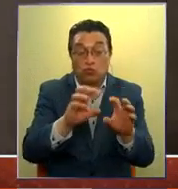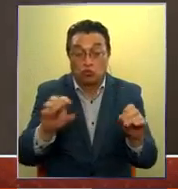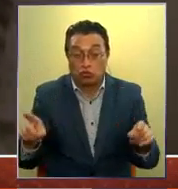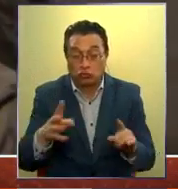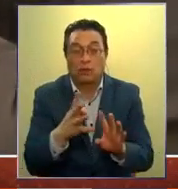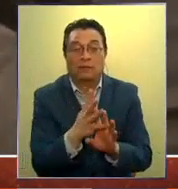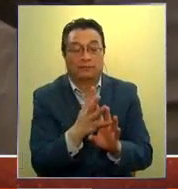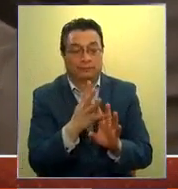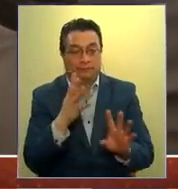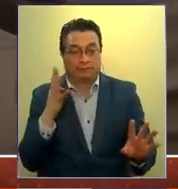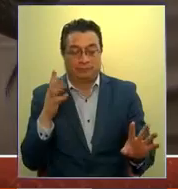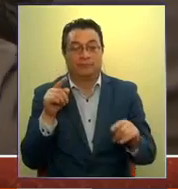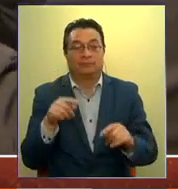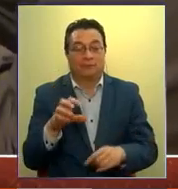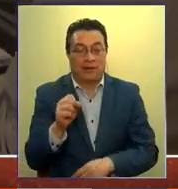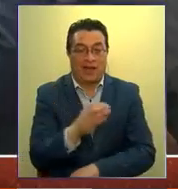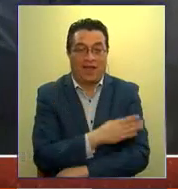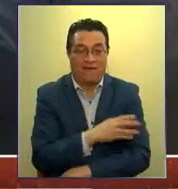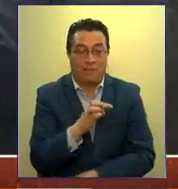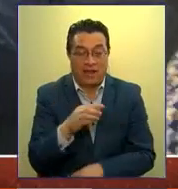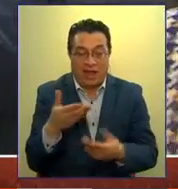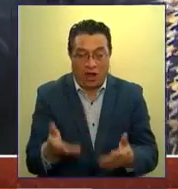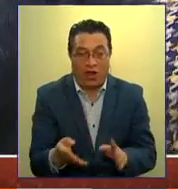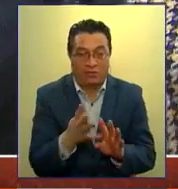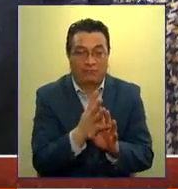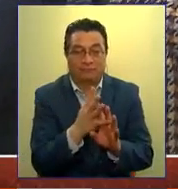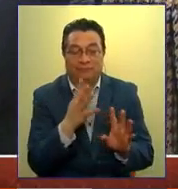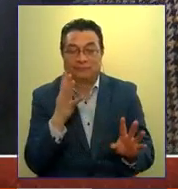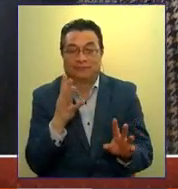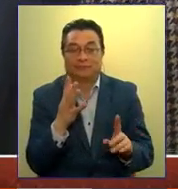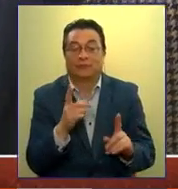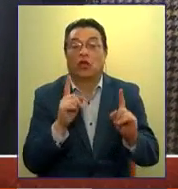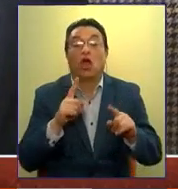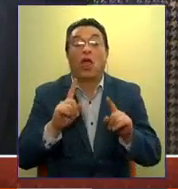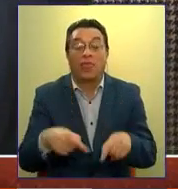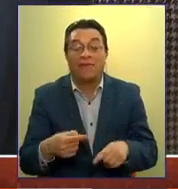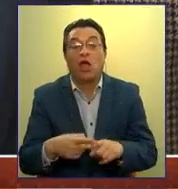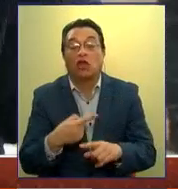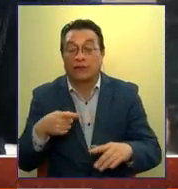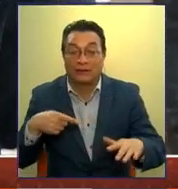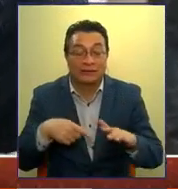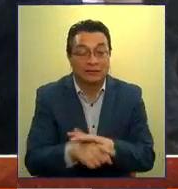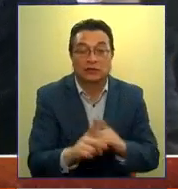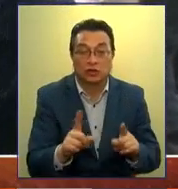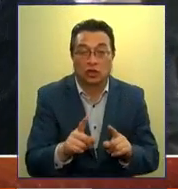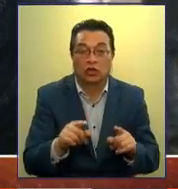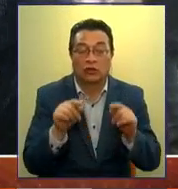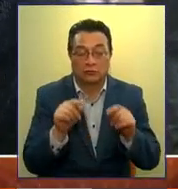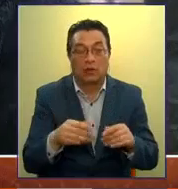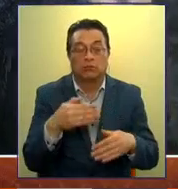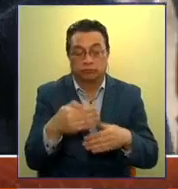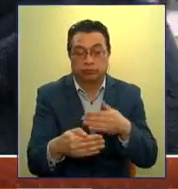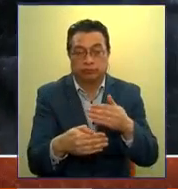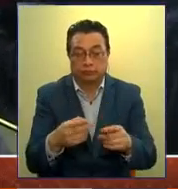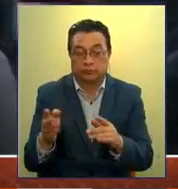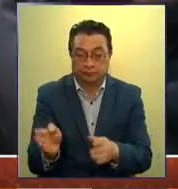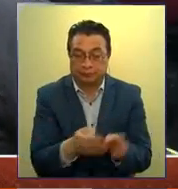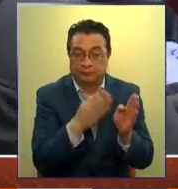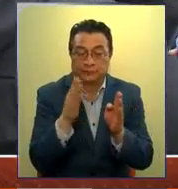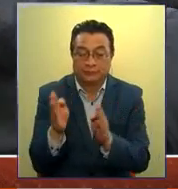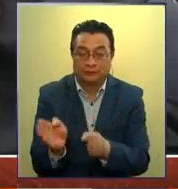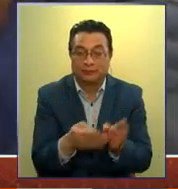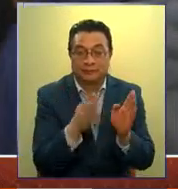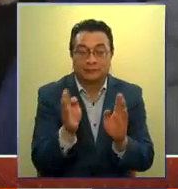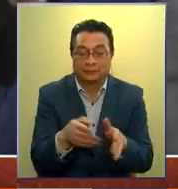fila virtual en la administradora y no deben ingresar de nuevo, puesto que se van a ir procesando sus solicitudes en la medida